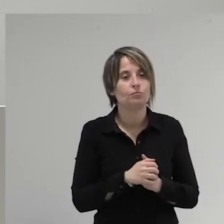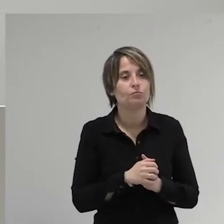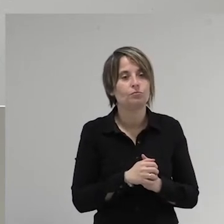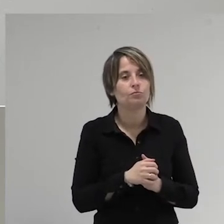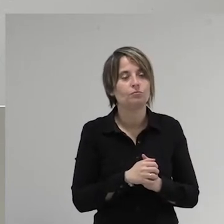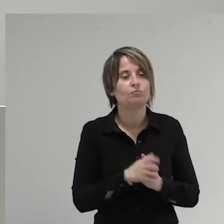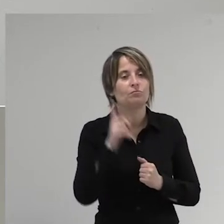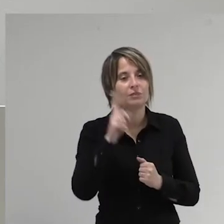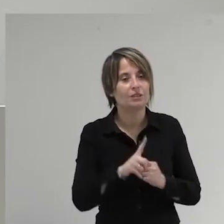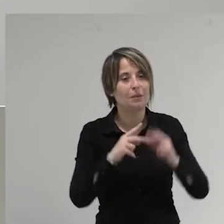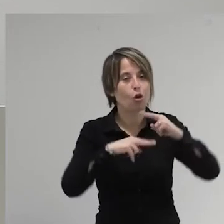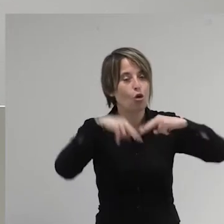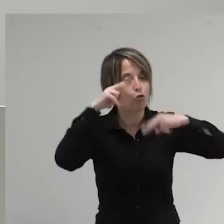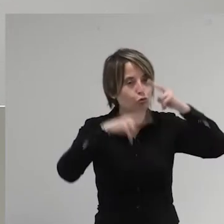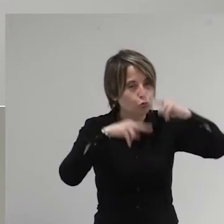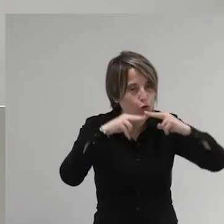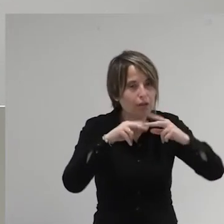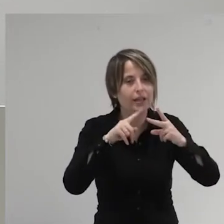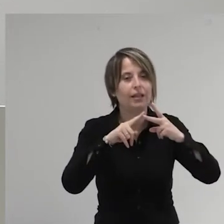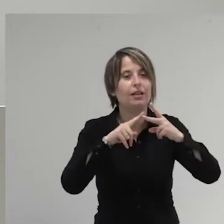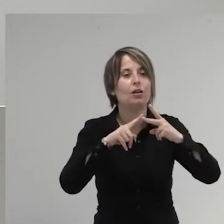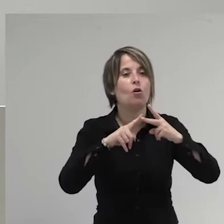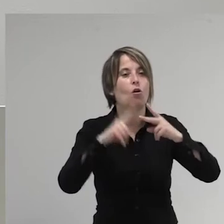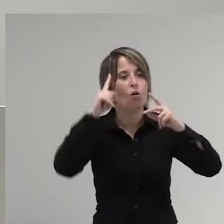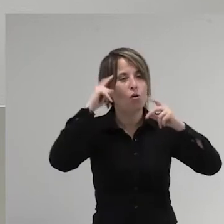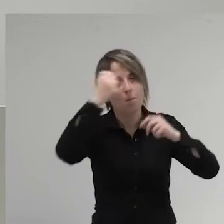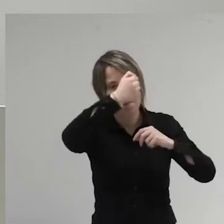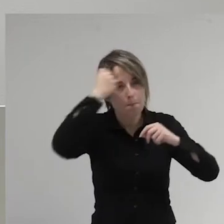la idea de deconstruirnos, la idea de desaprendernos,